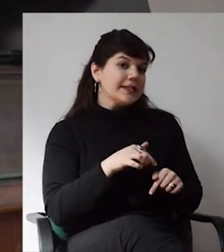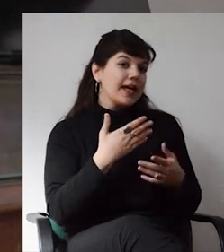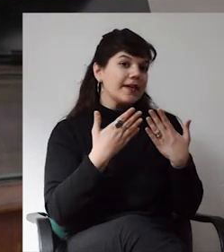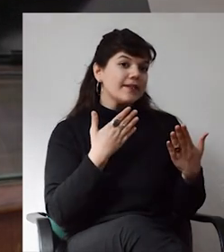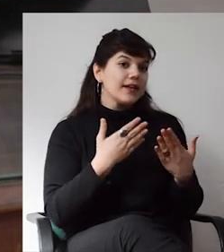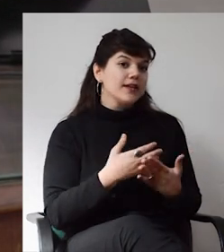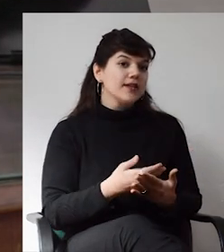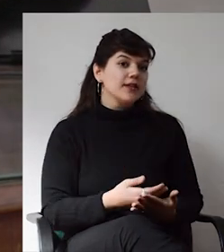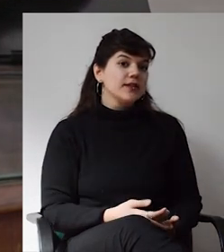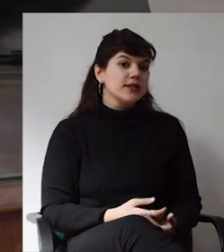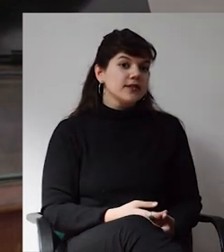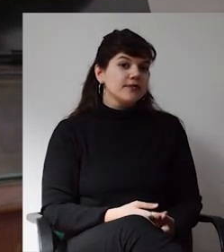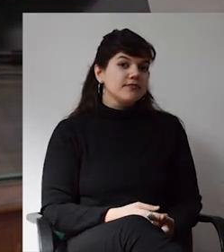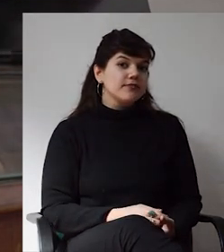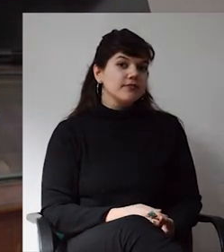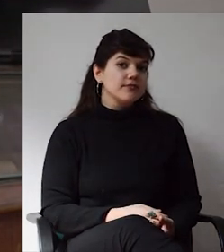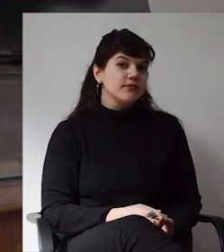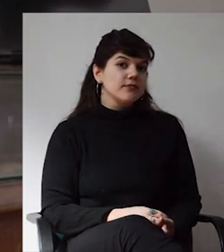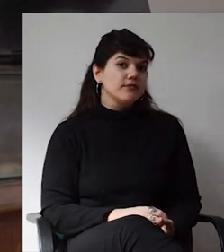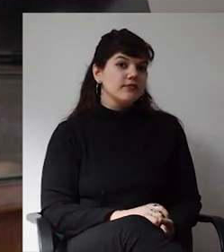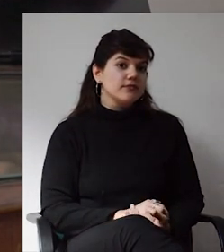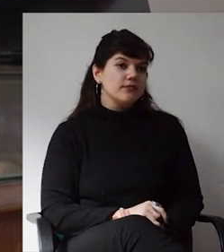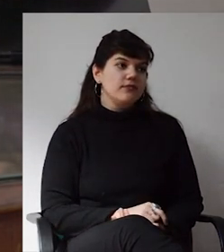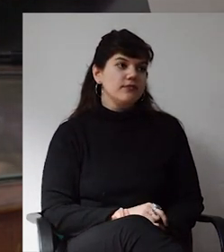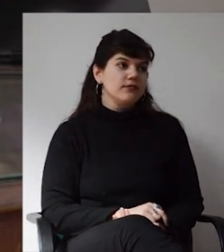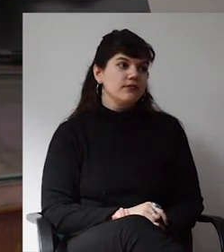Claudia. Voy a arribar por las dos.